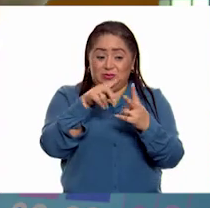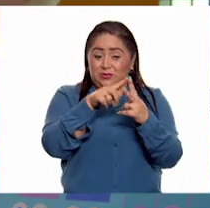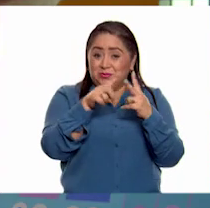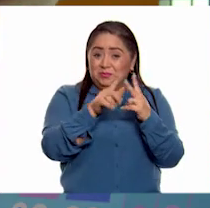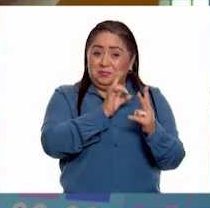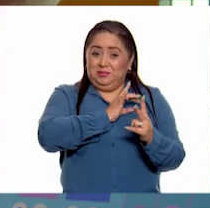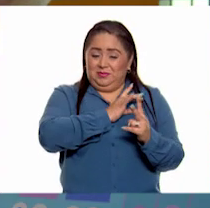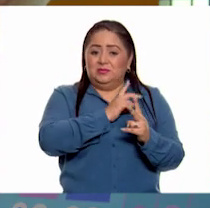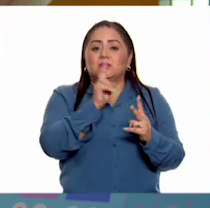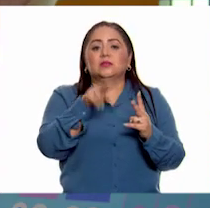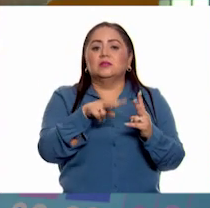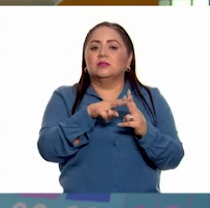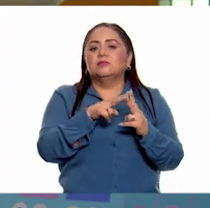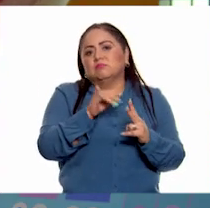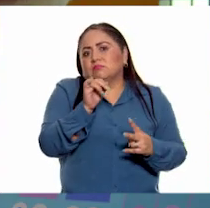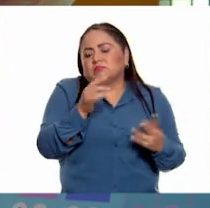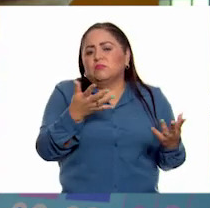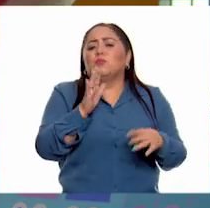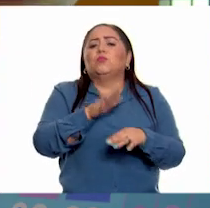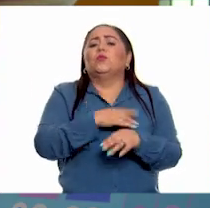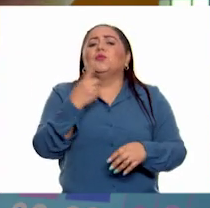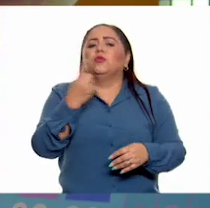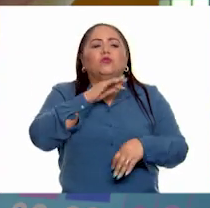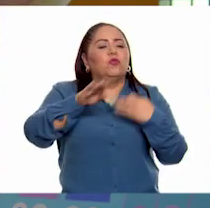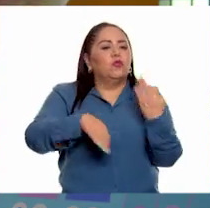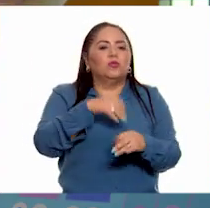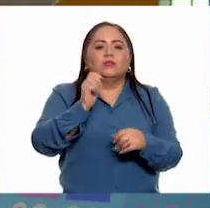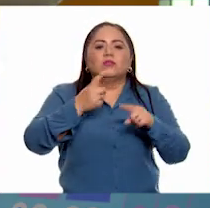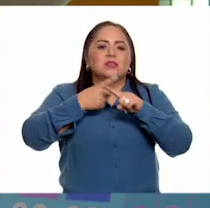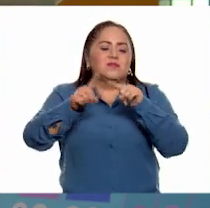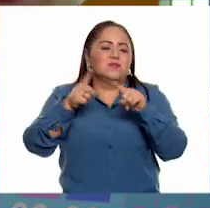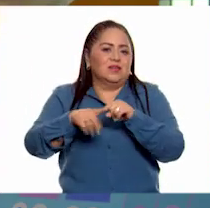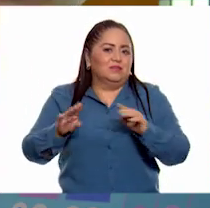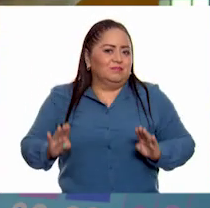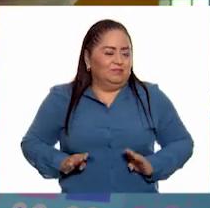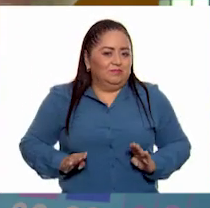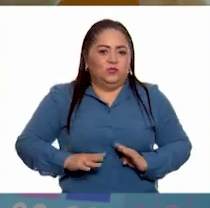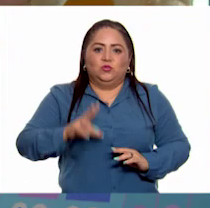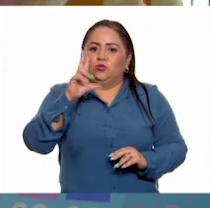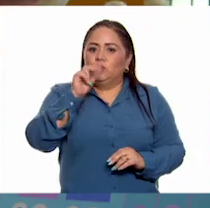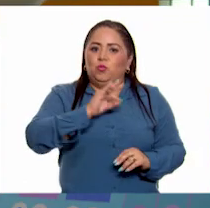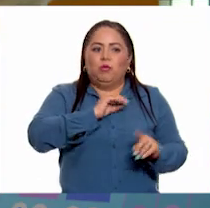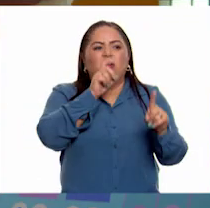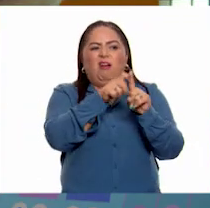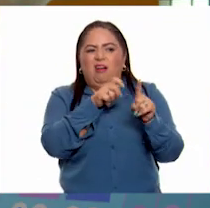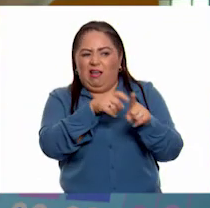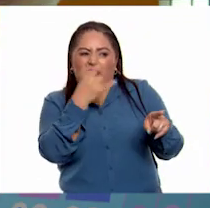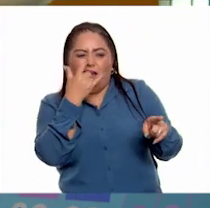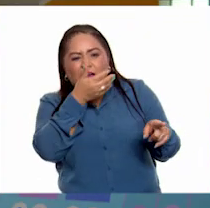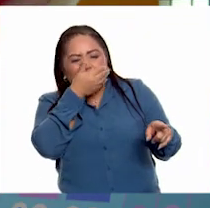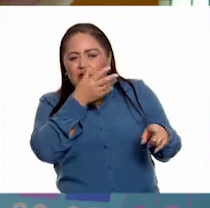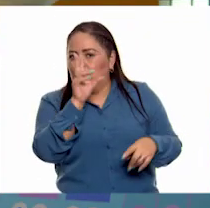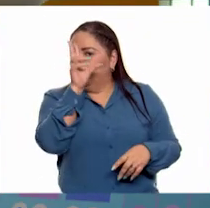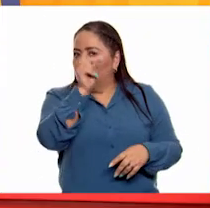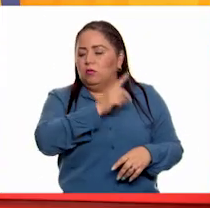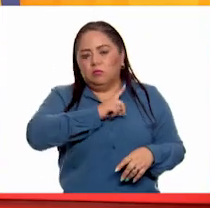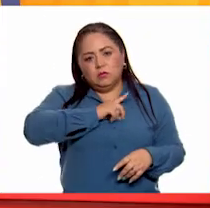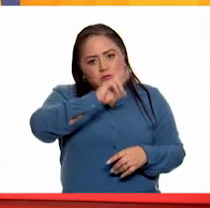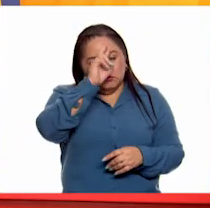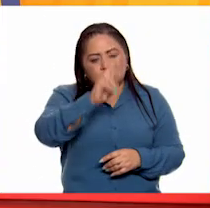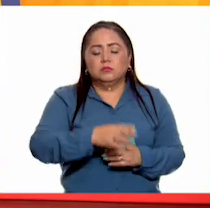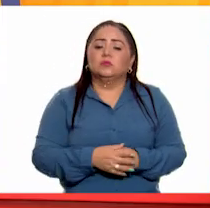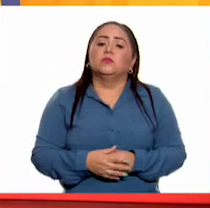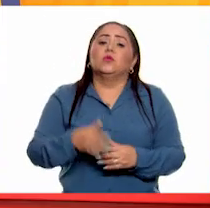miedos son completamente válidos, porque todos reaccionamos distinto. Nunca debemos burlarnos de los miedos de otros, ¿eh? Y